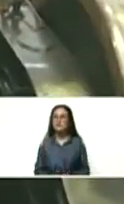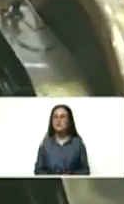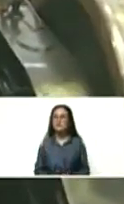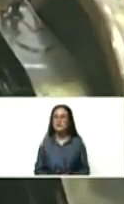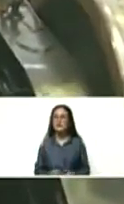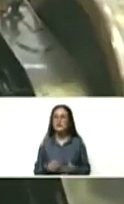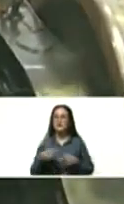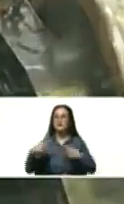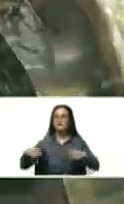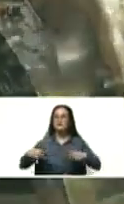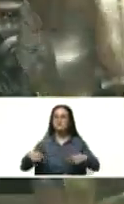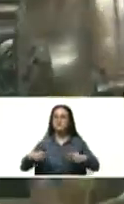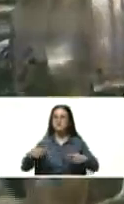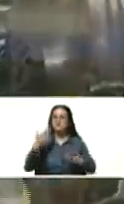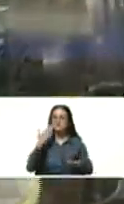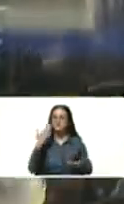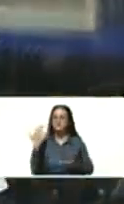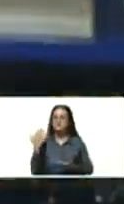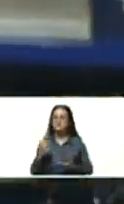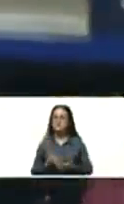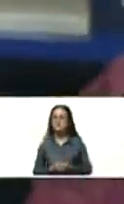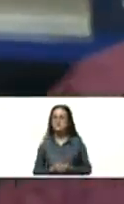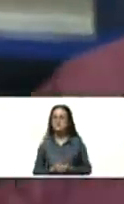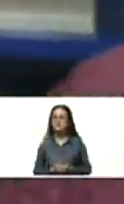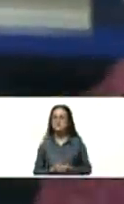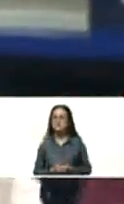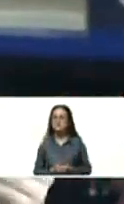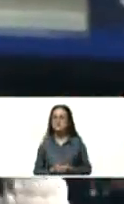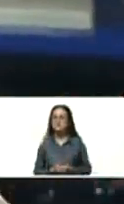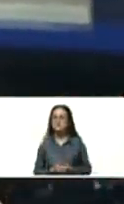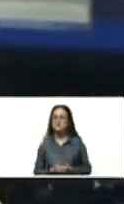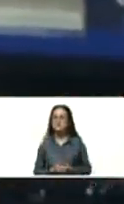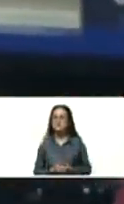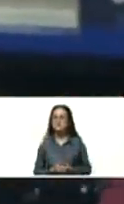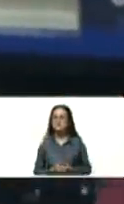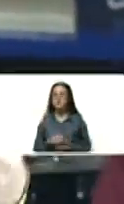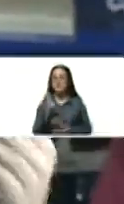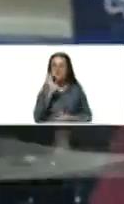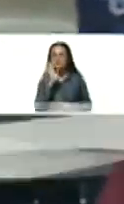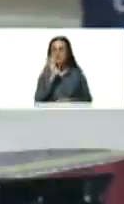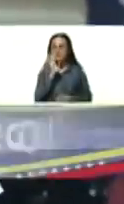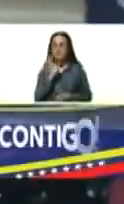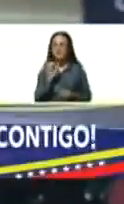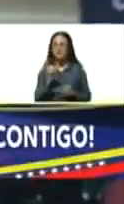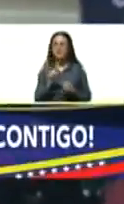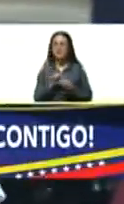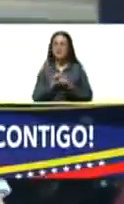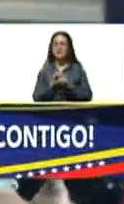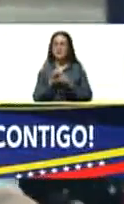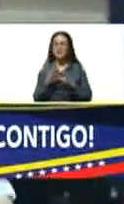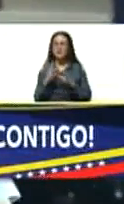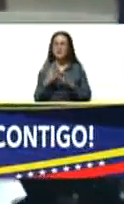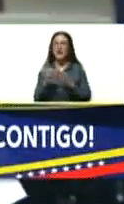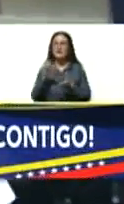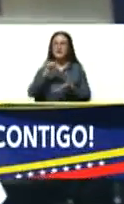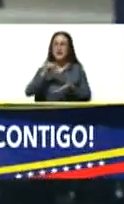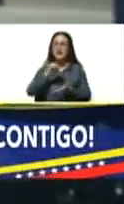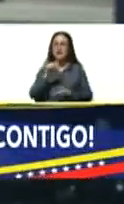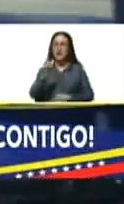tren. Se encarga de, mayormente, expulsar las impurezas de todo el sistema neumático, lo que es aceite y